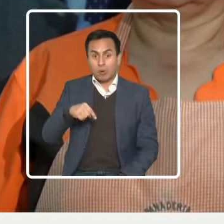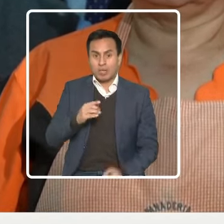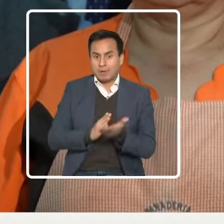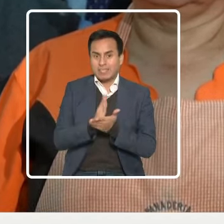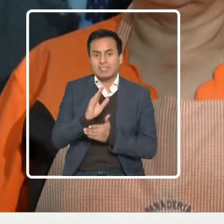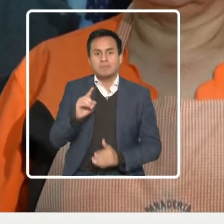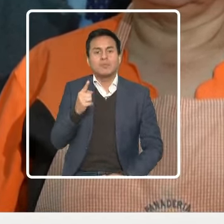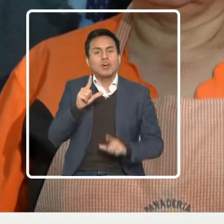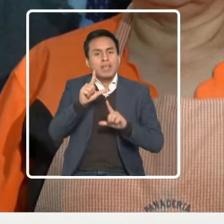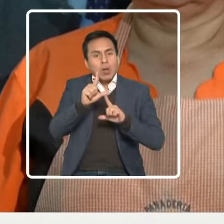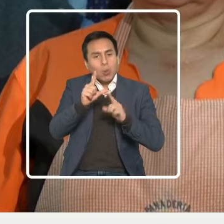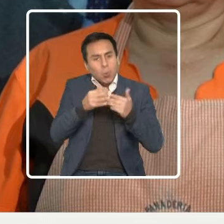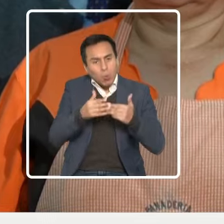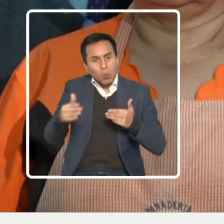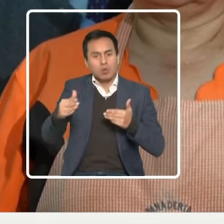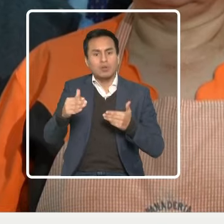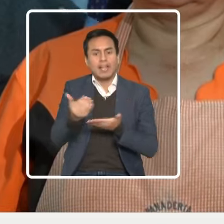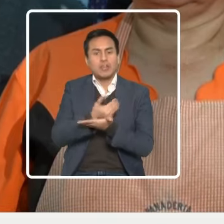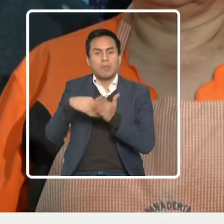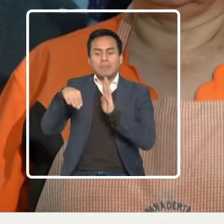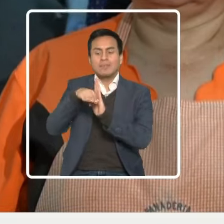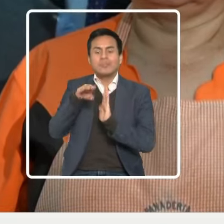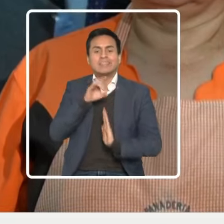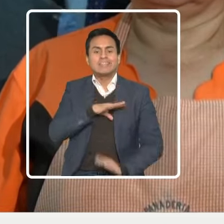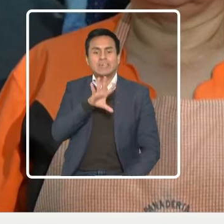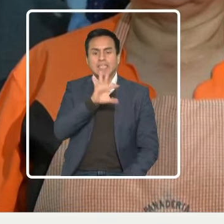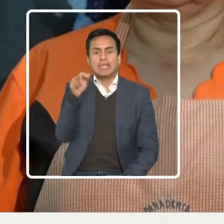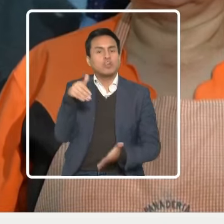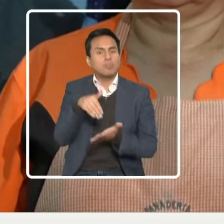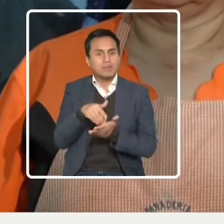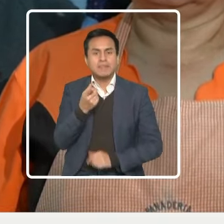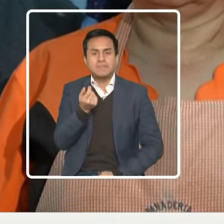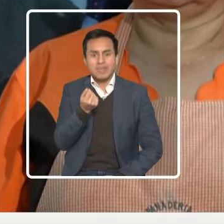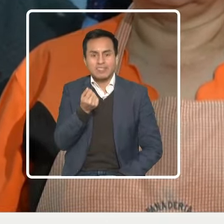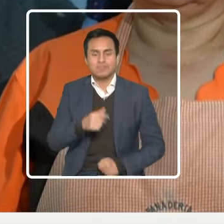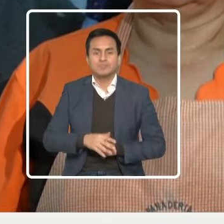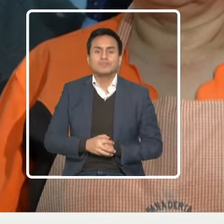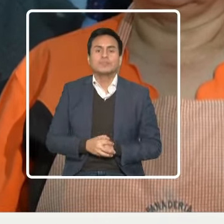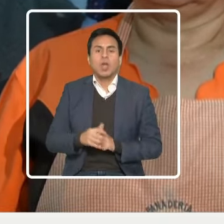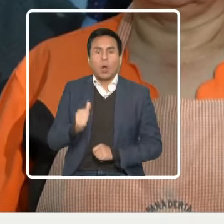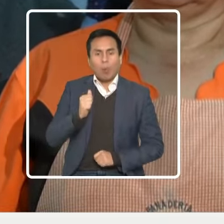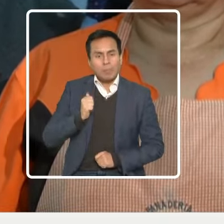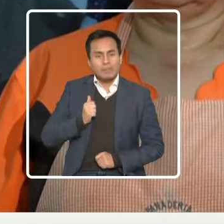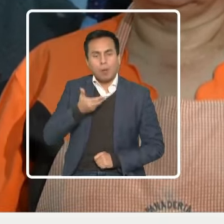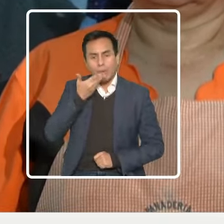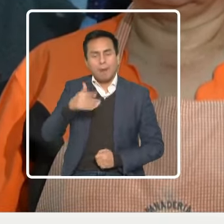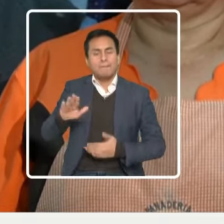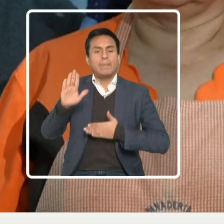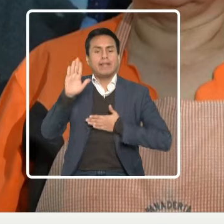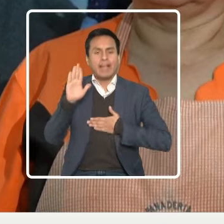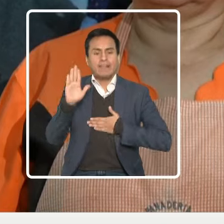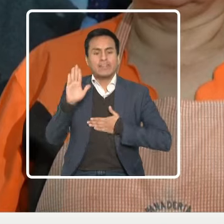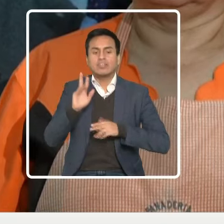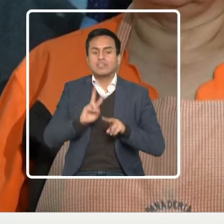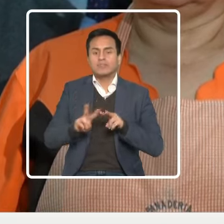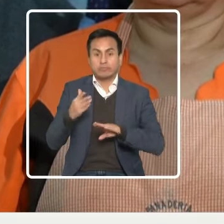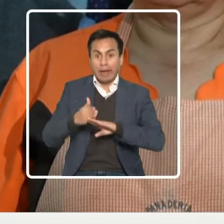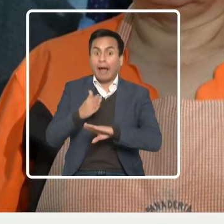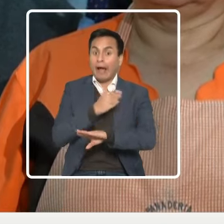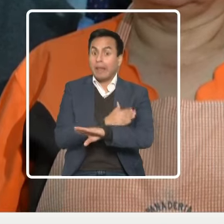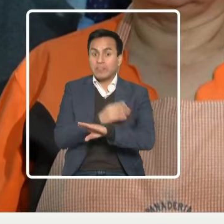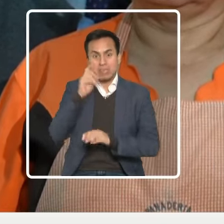hoy, 1 de julio, el salario mínimo en Chile es de 500.000 pesos. Hemos cumplido con nuestra palabra y lo hicimos